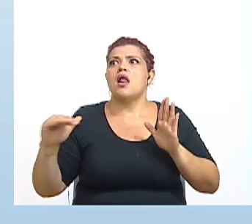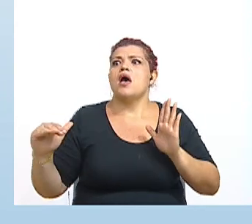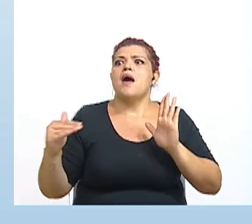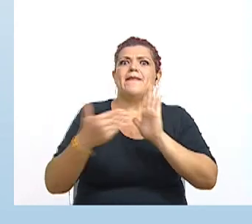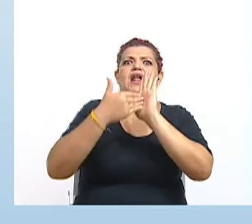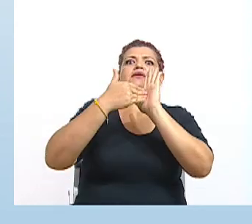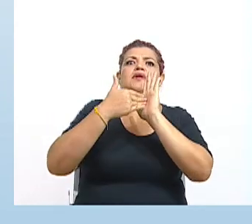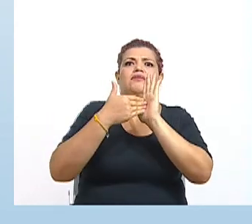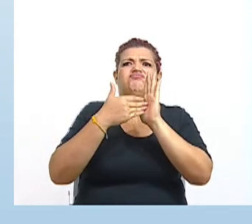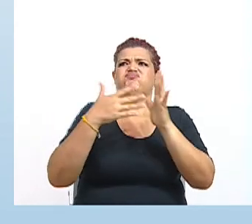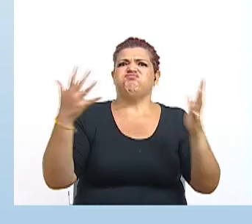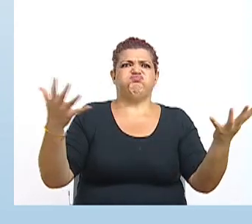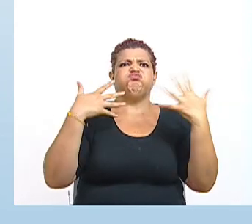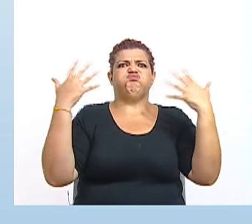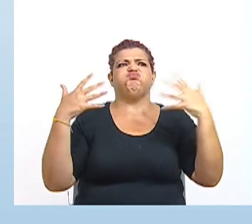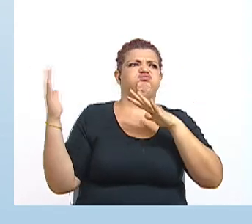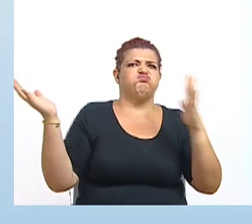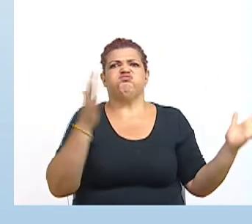natural.